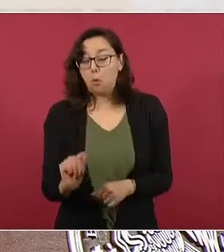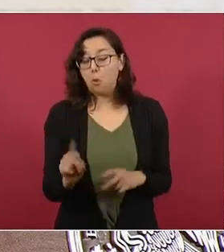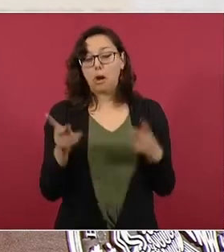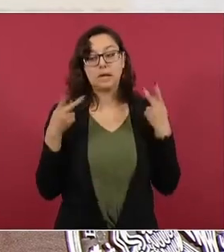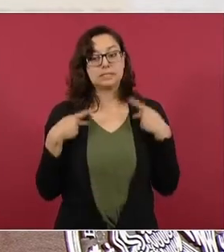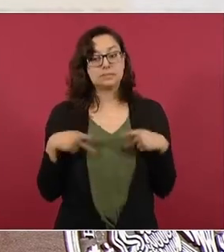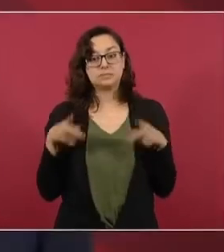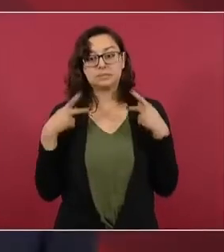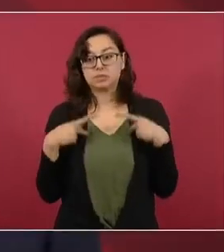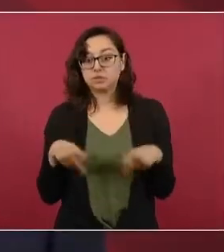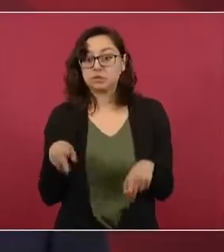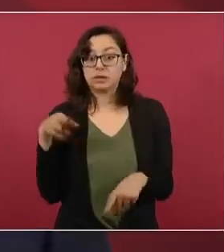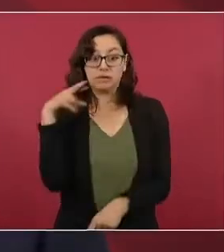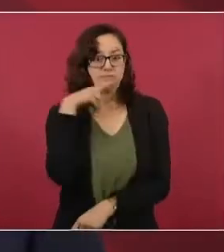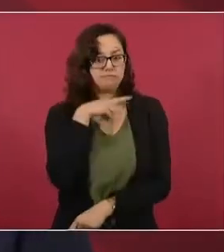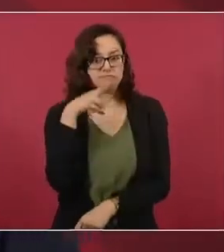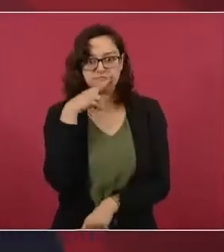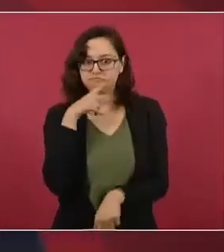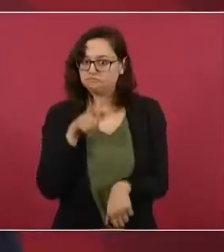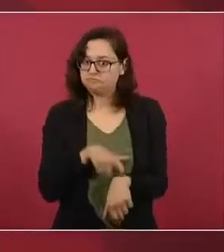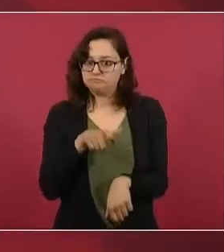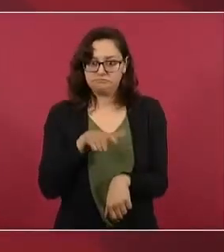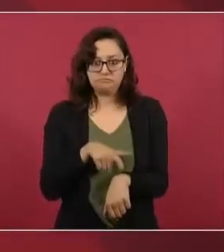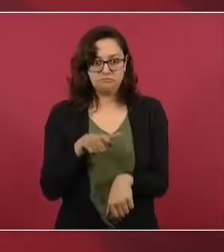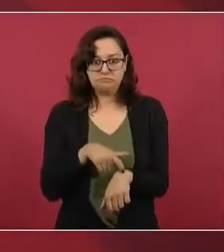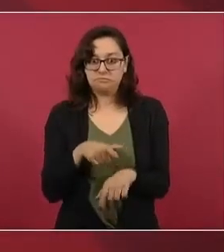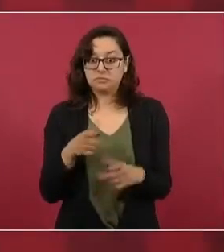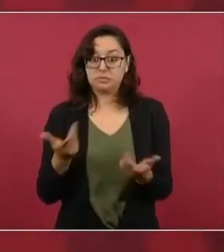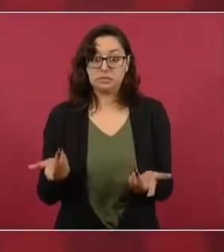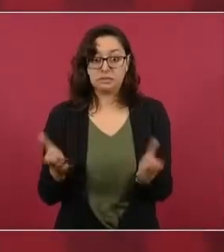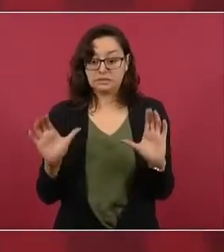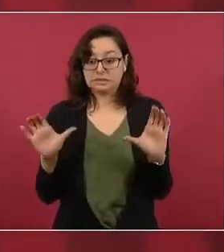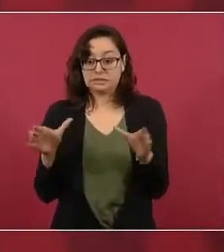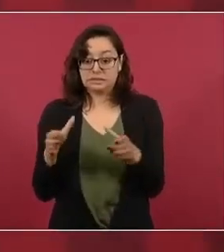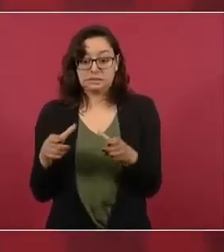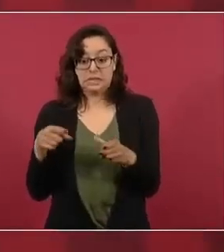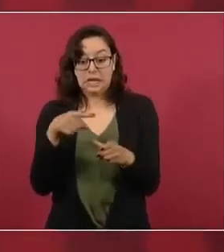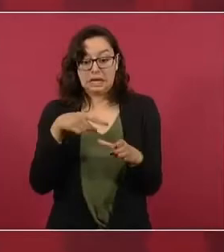no se alargaran mucho en los discursos, porque íbamos a estar ahí